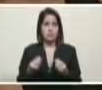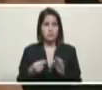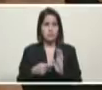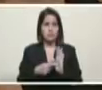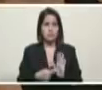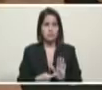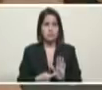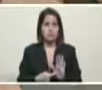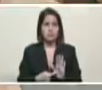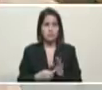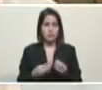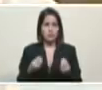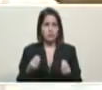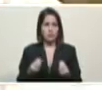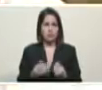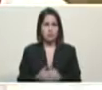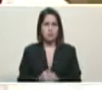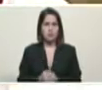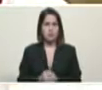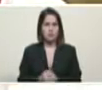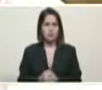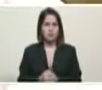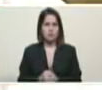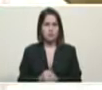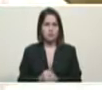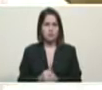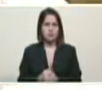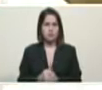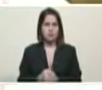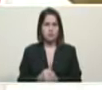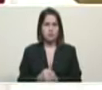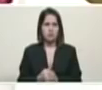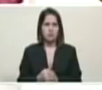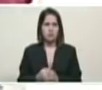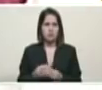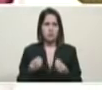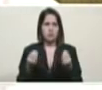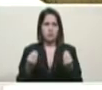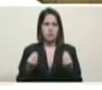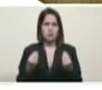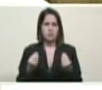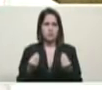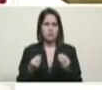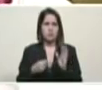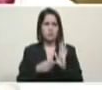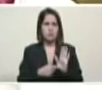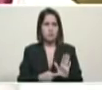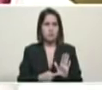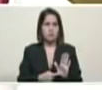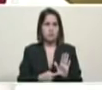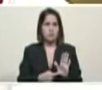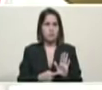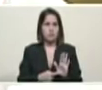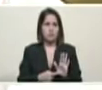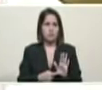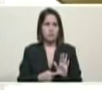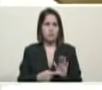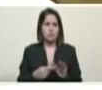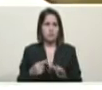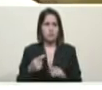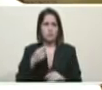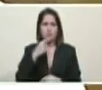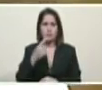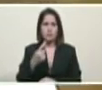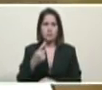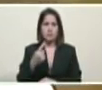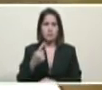algo, pues. Estaba apenas comenzando la vida. Pero así como le digo eso, mi comandante jefe, que Dios nos dio otra